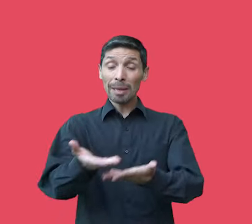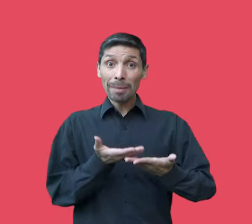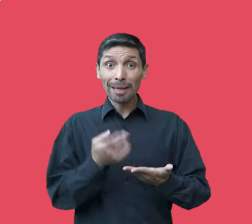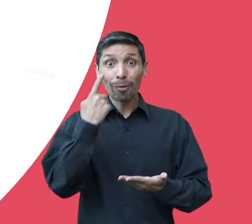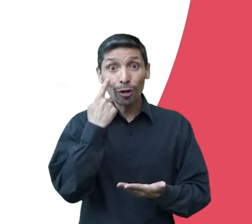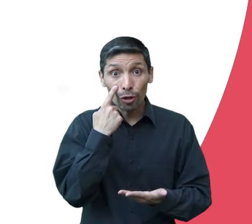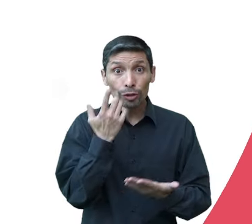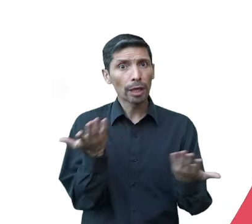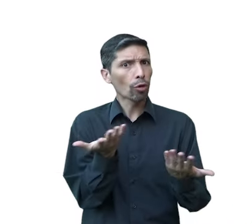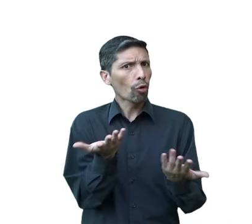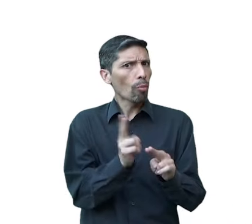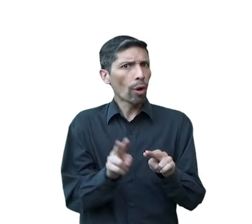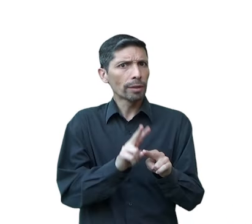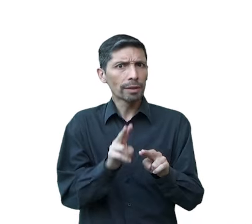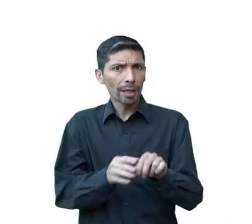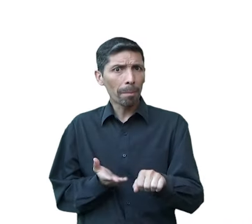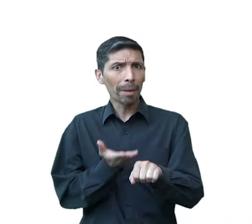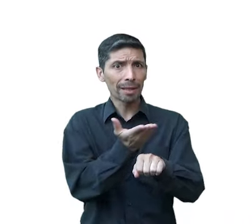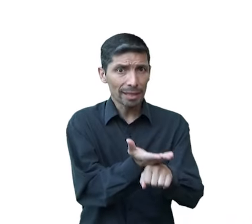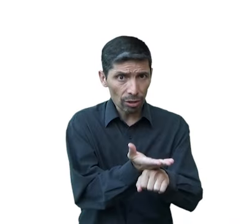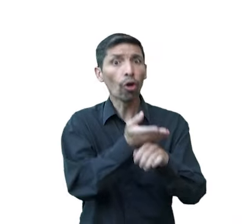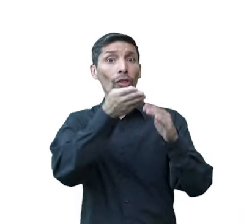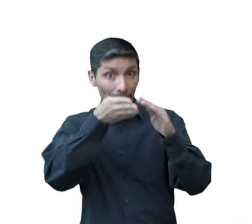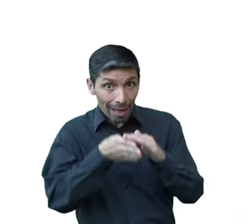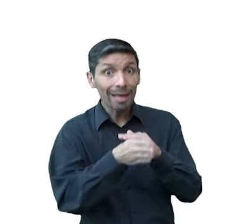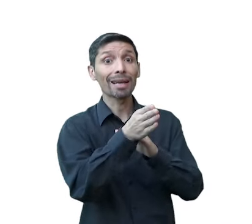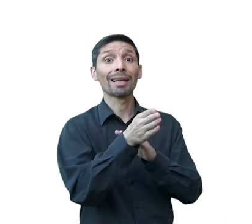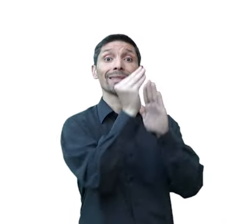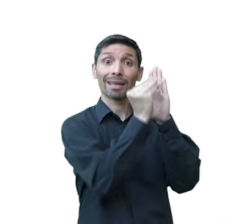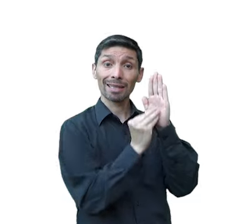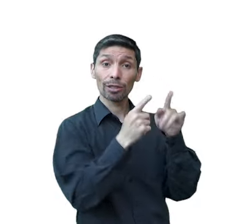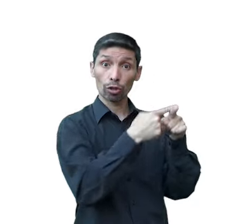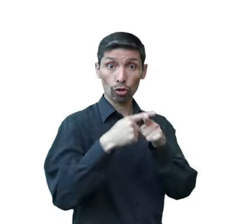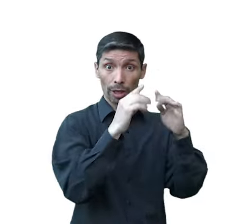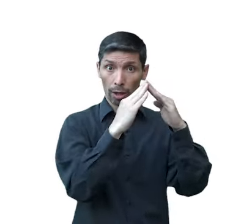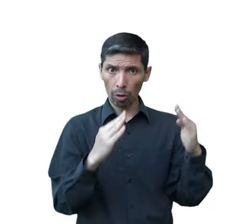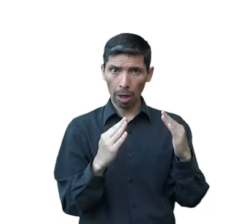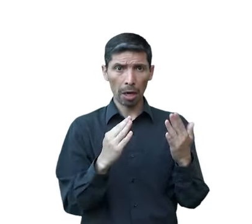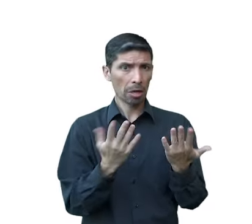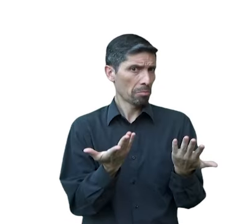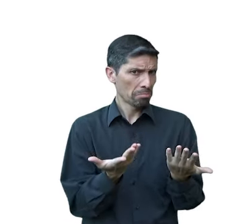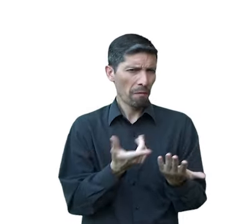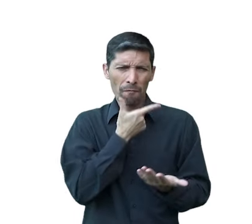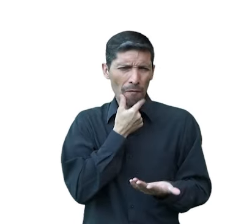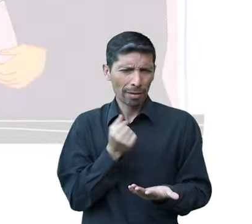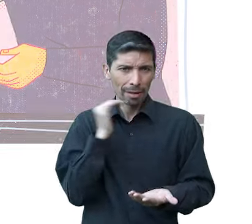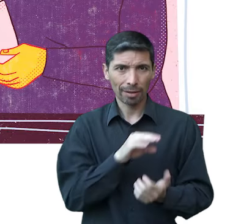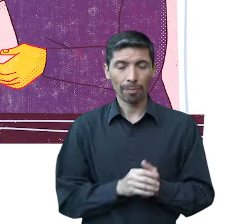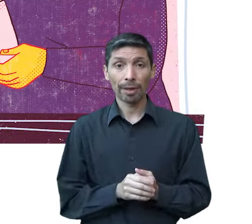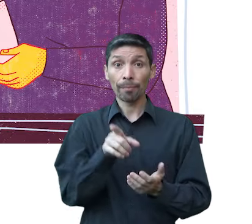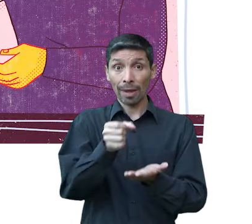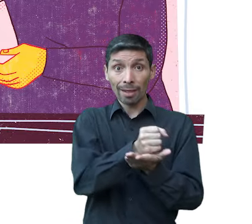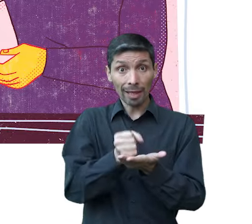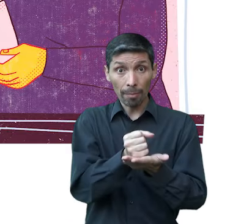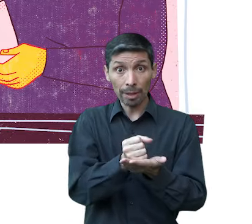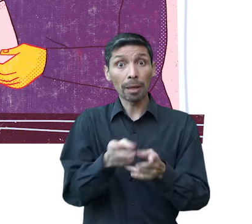Te invitamos a conocer el modo de realizar una solicitud de ingreso al Registro Social de Hogares de manera fácil y rápida. Este